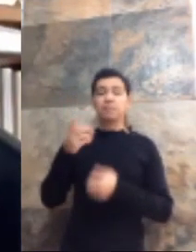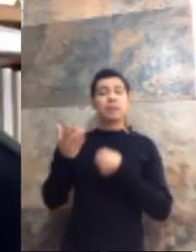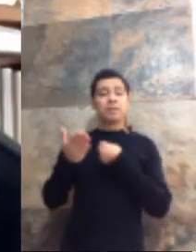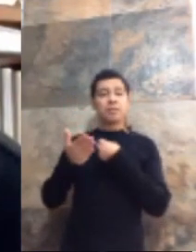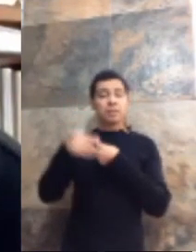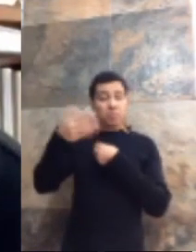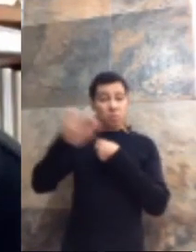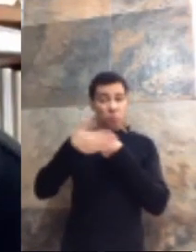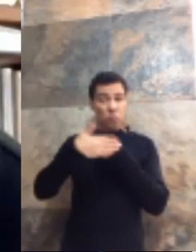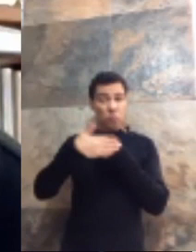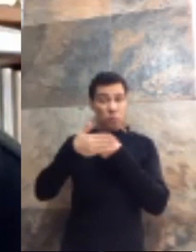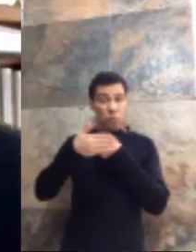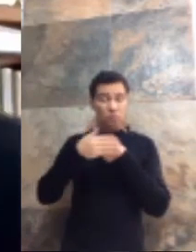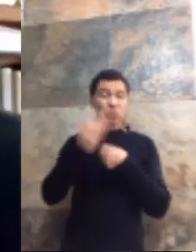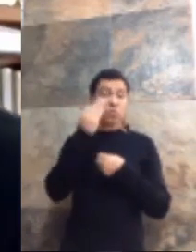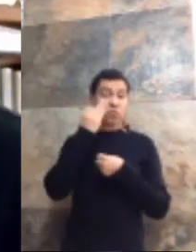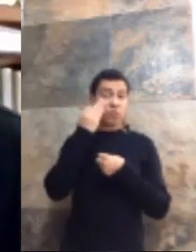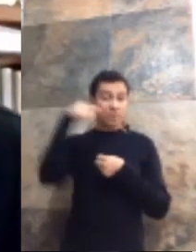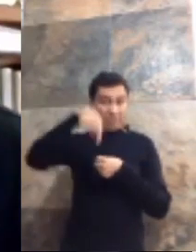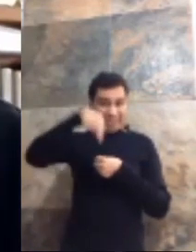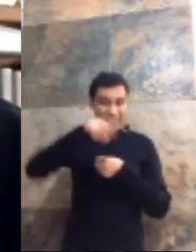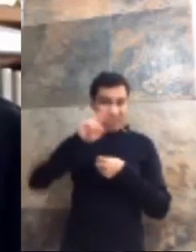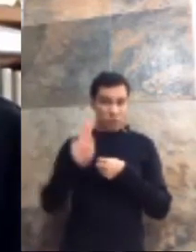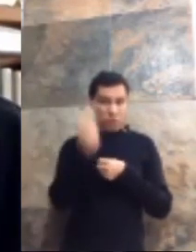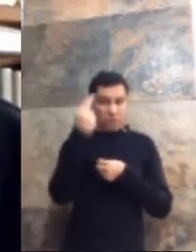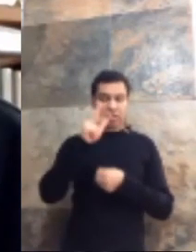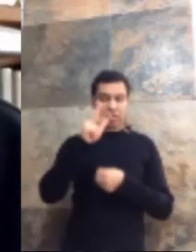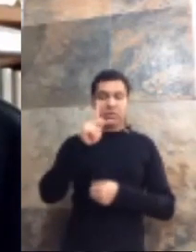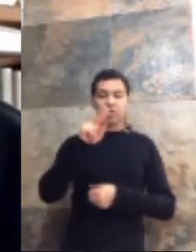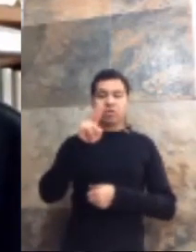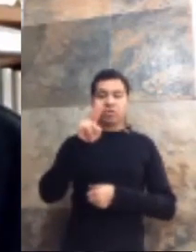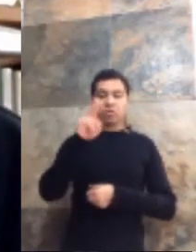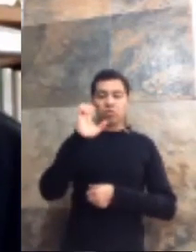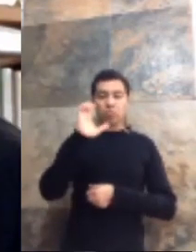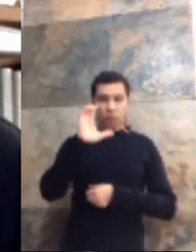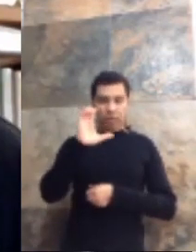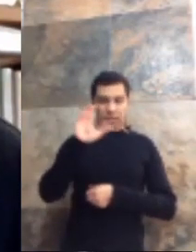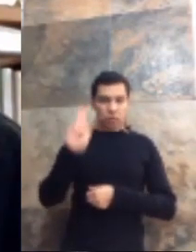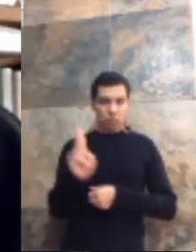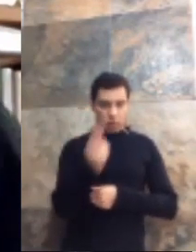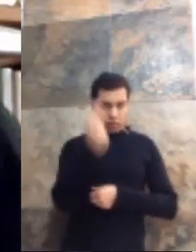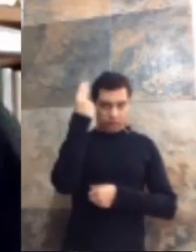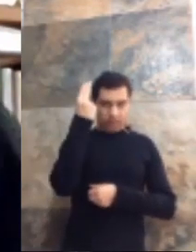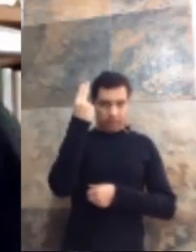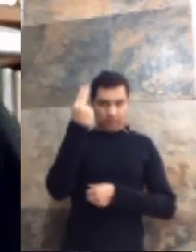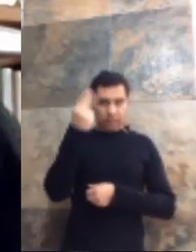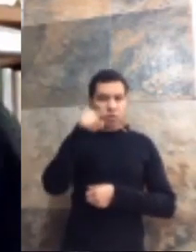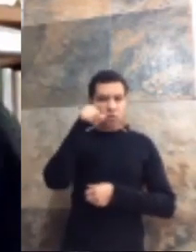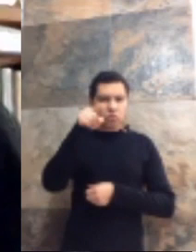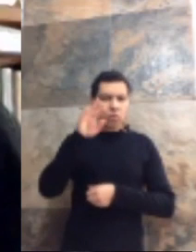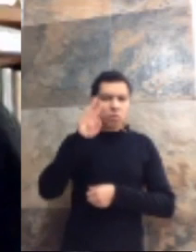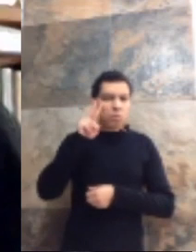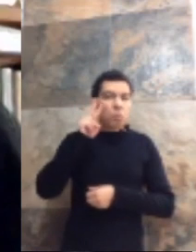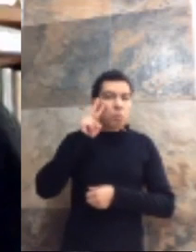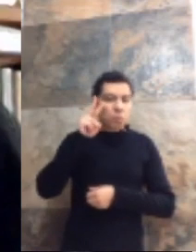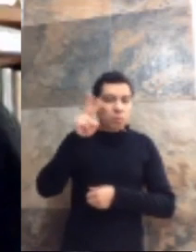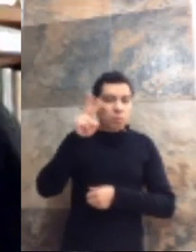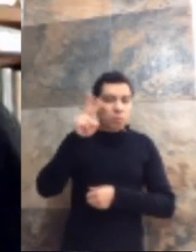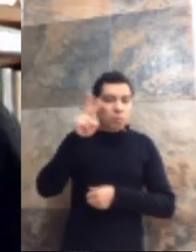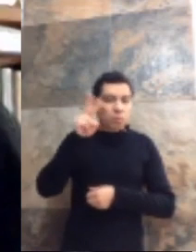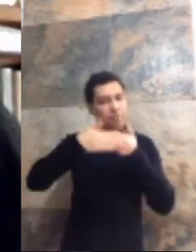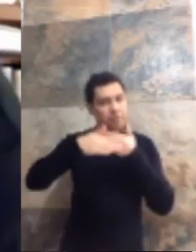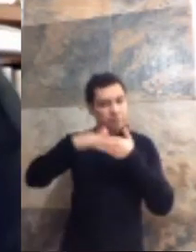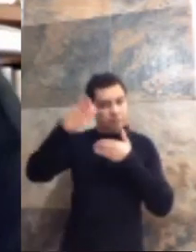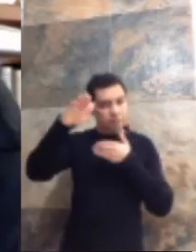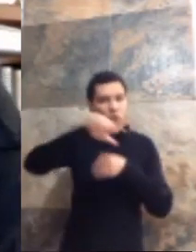página de Facebook como en la página de Facebook del PUEC como en